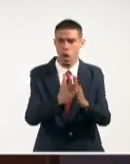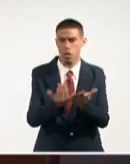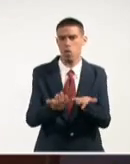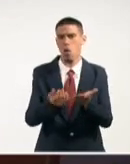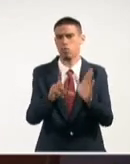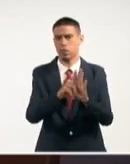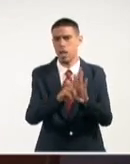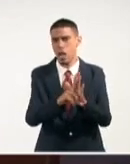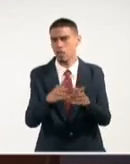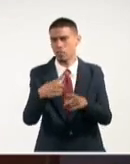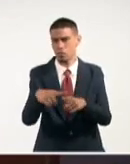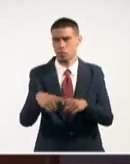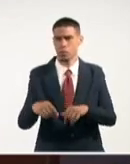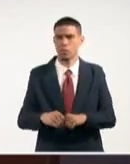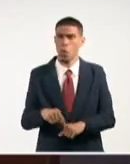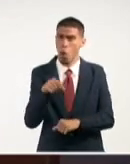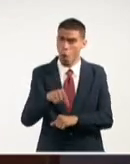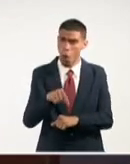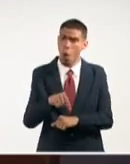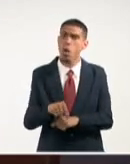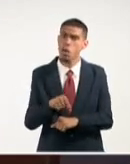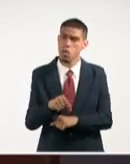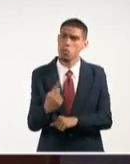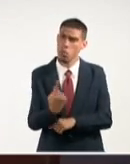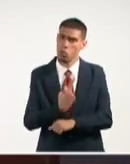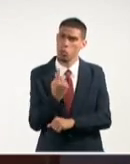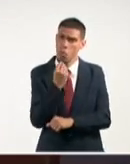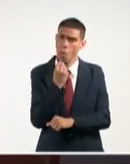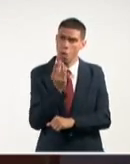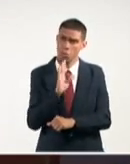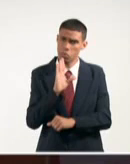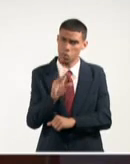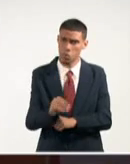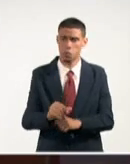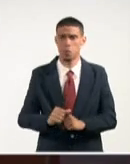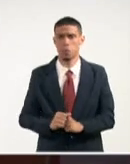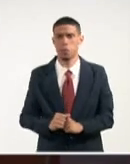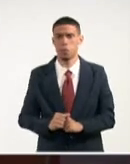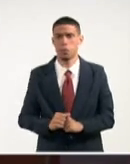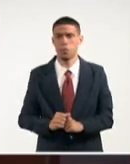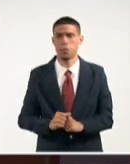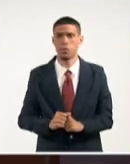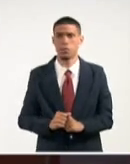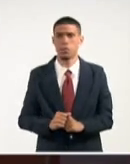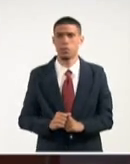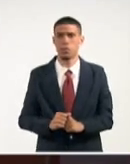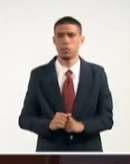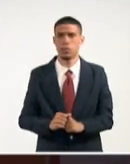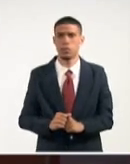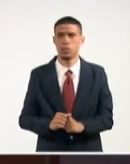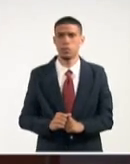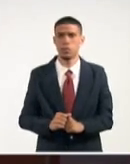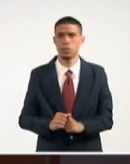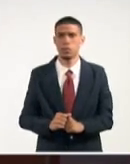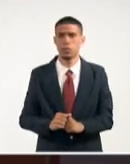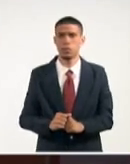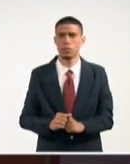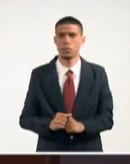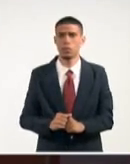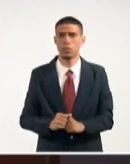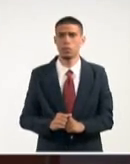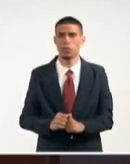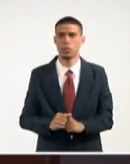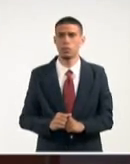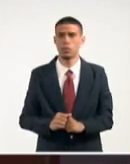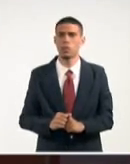Hoy podemos decir con sano orgullo que ni agresiones externas ni los golpes